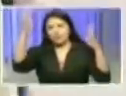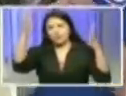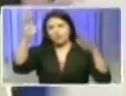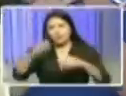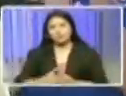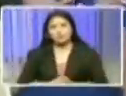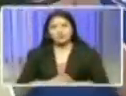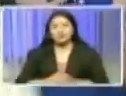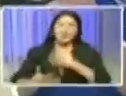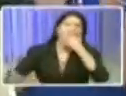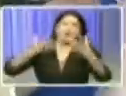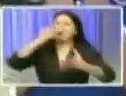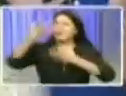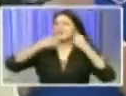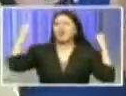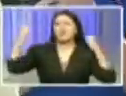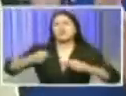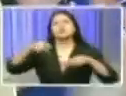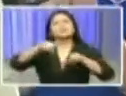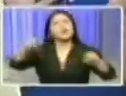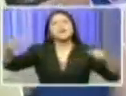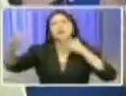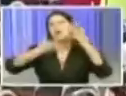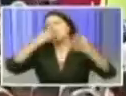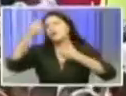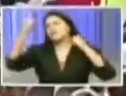Vamos a gritar una consigna.